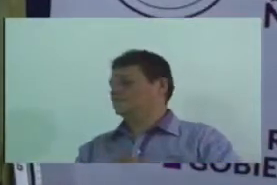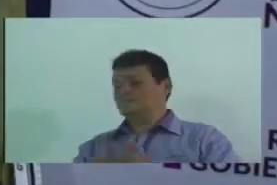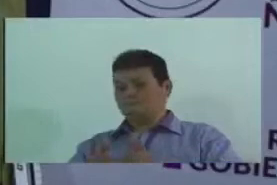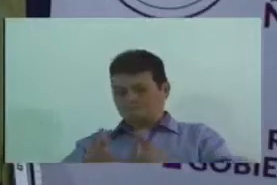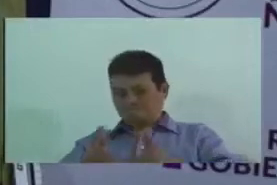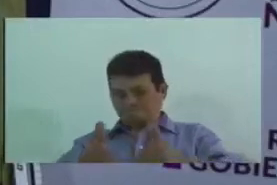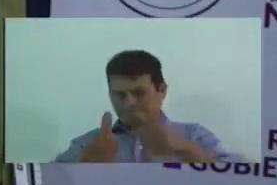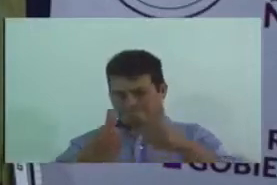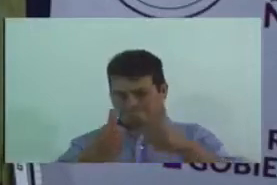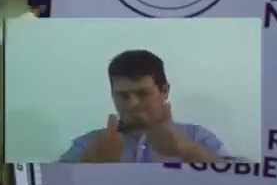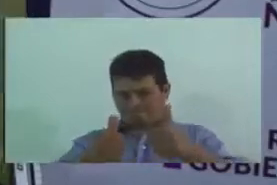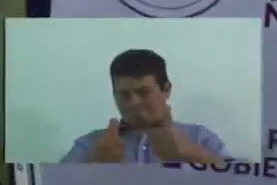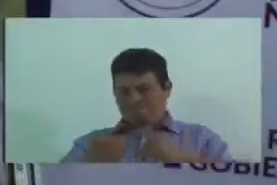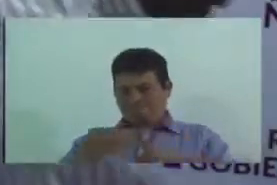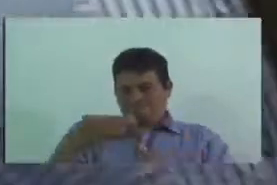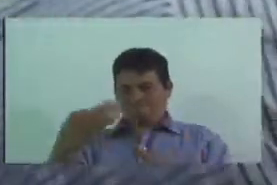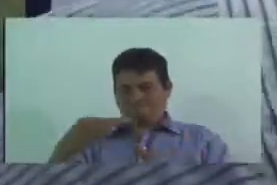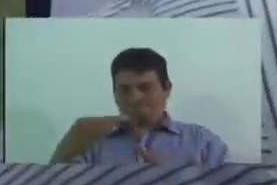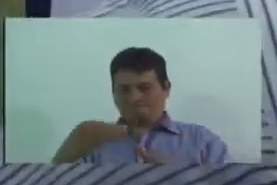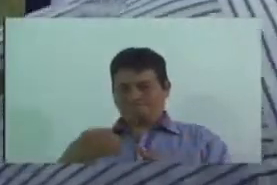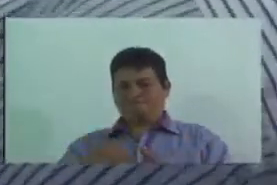Perfecto.